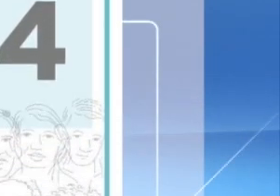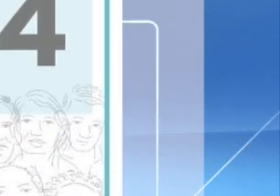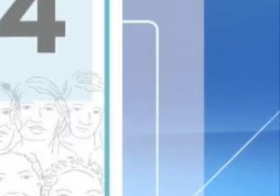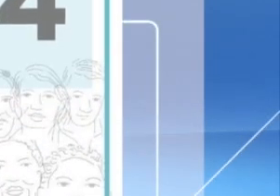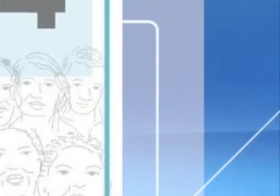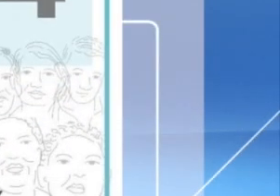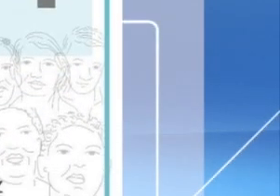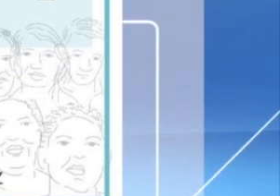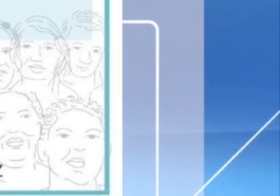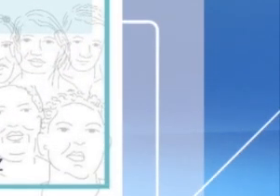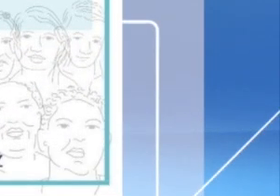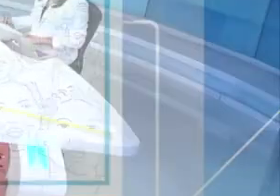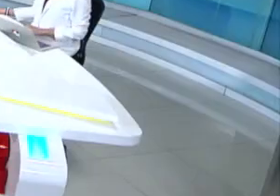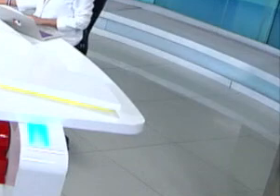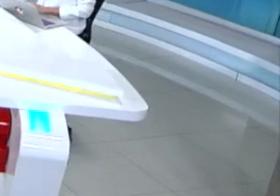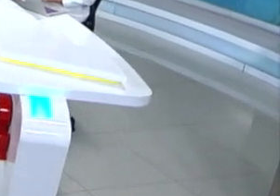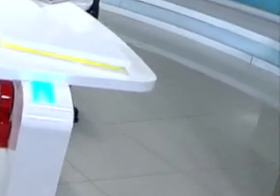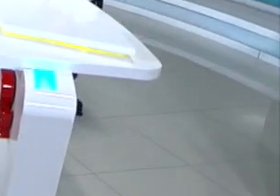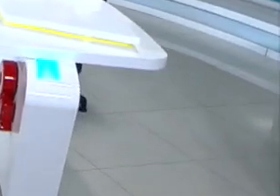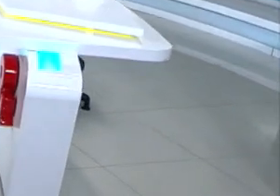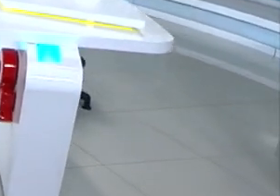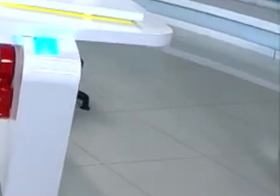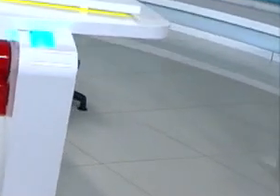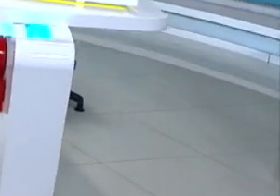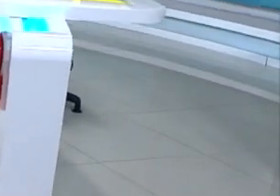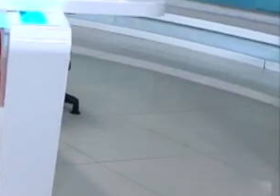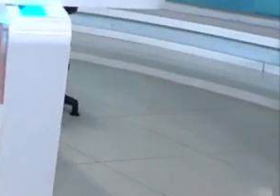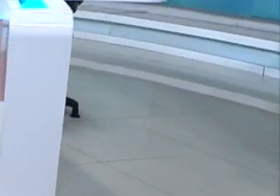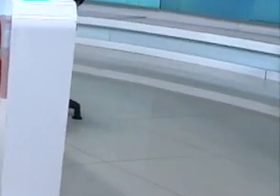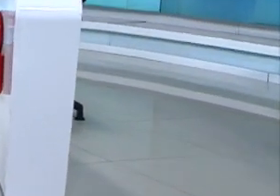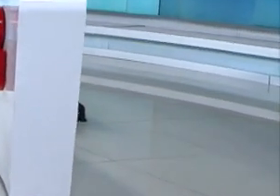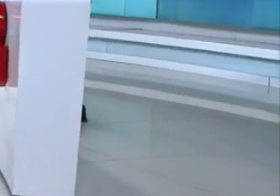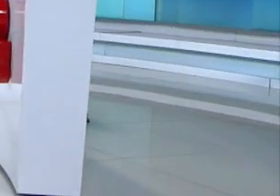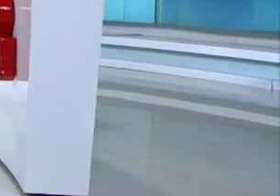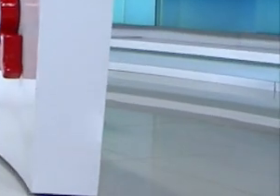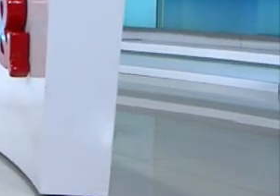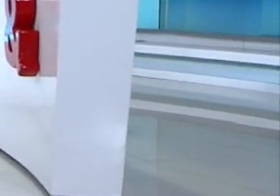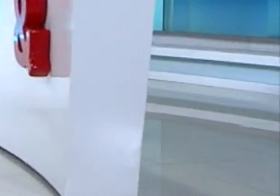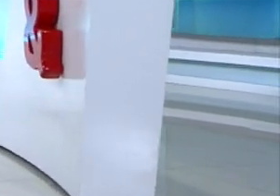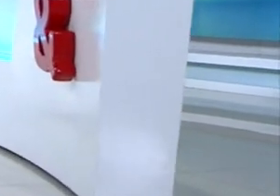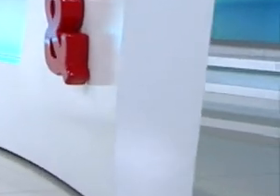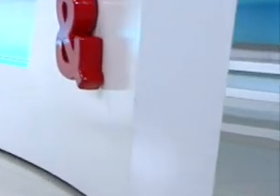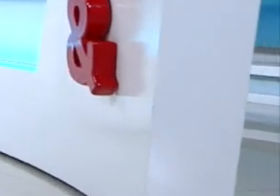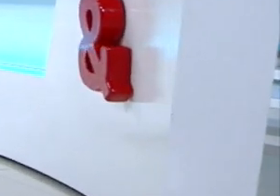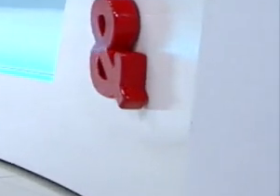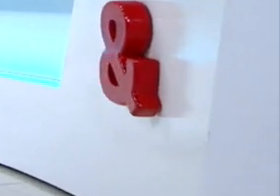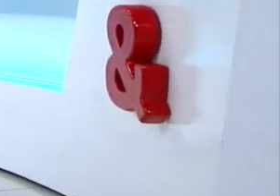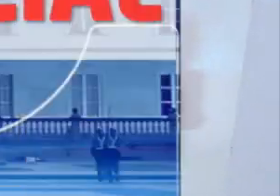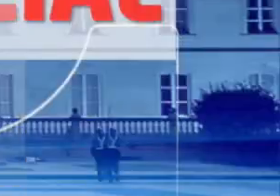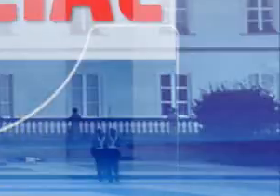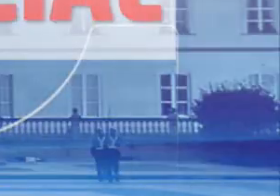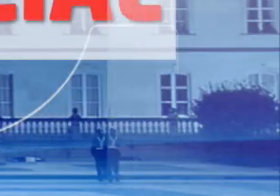Peñol, Antioquia. Con Luisa Tobo.